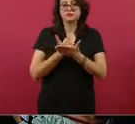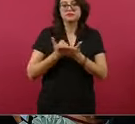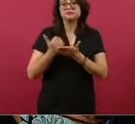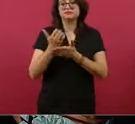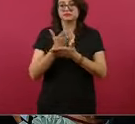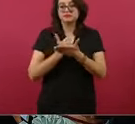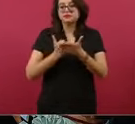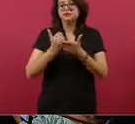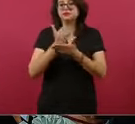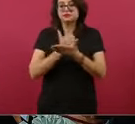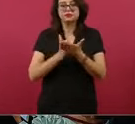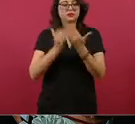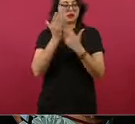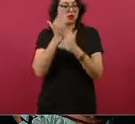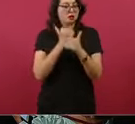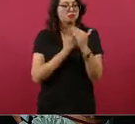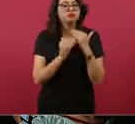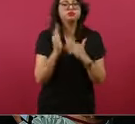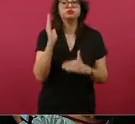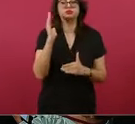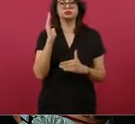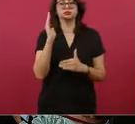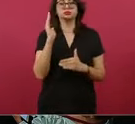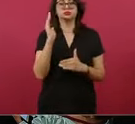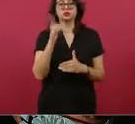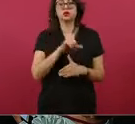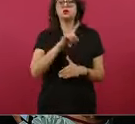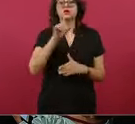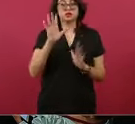arriesgándolo todo, y ahora